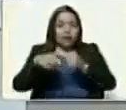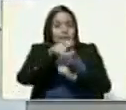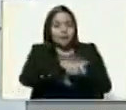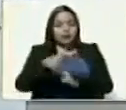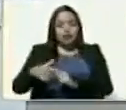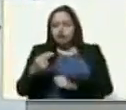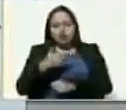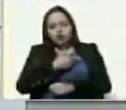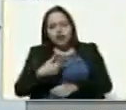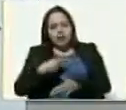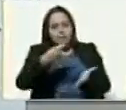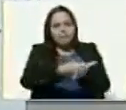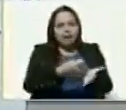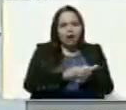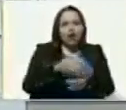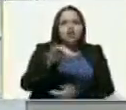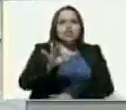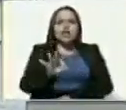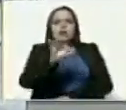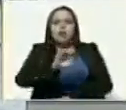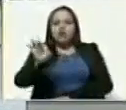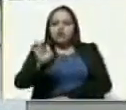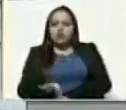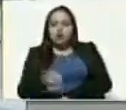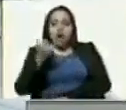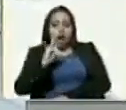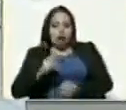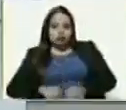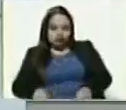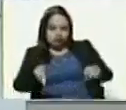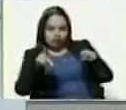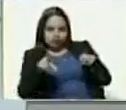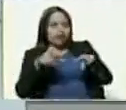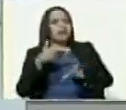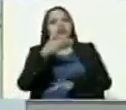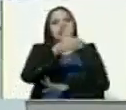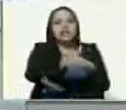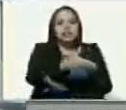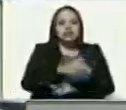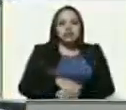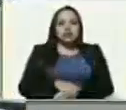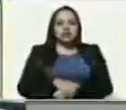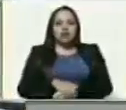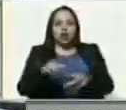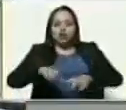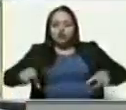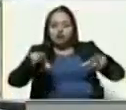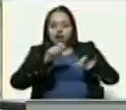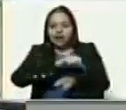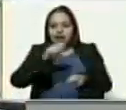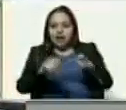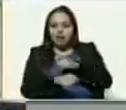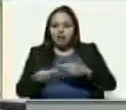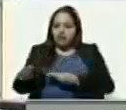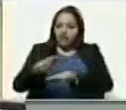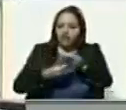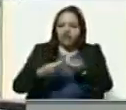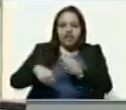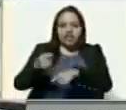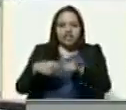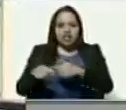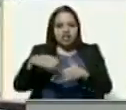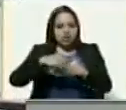quiere cancelar ese 3%, bueno, tiene la opción de ir a una mesa de cambio, vender su divisa.